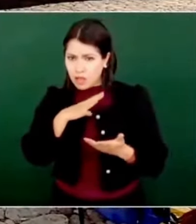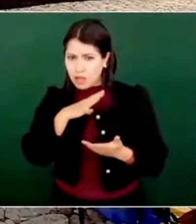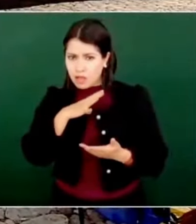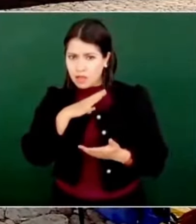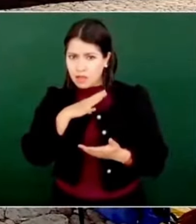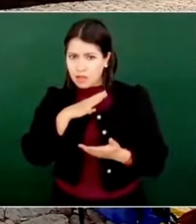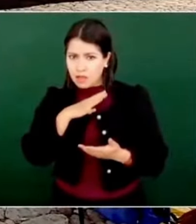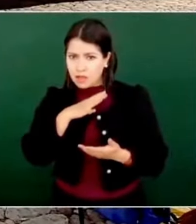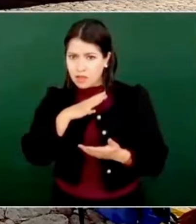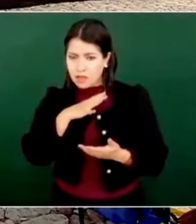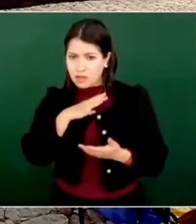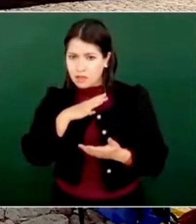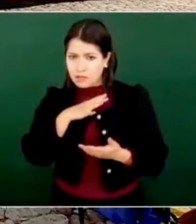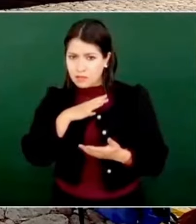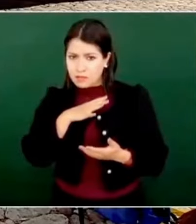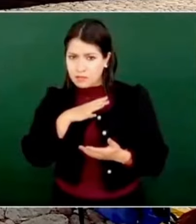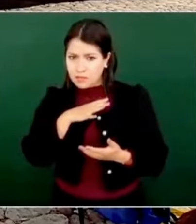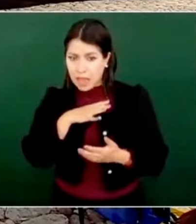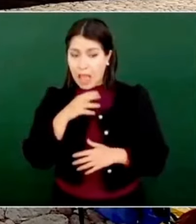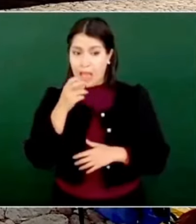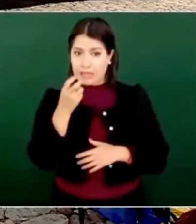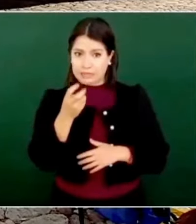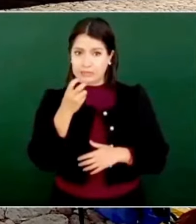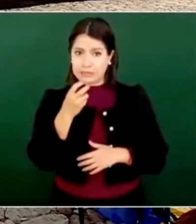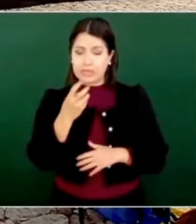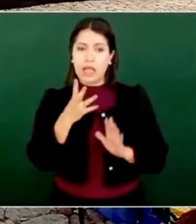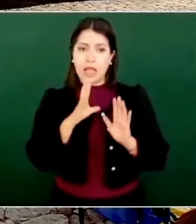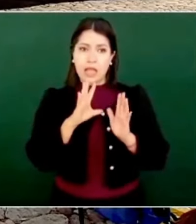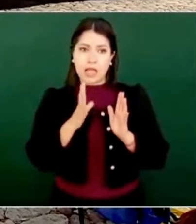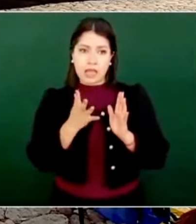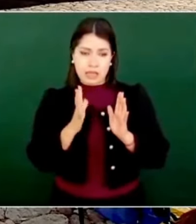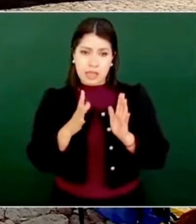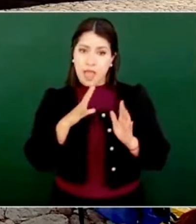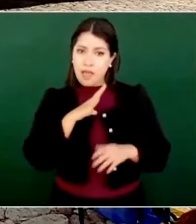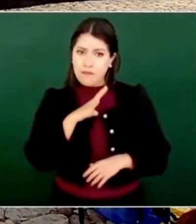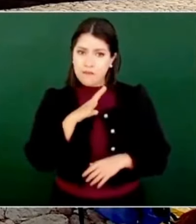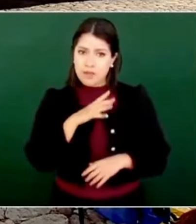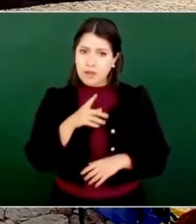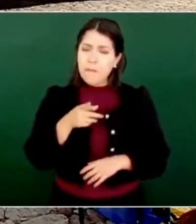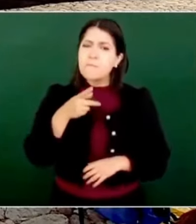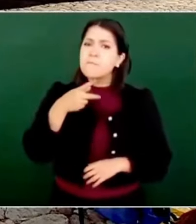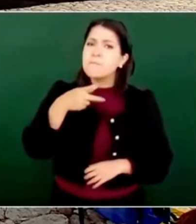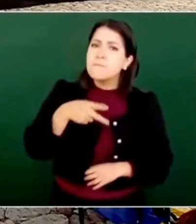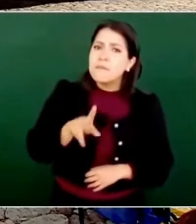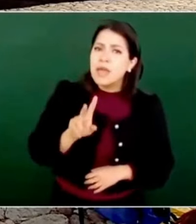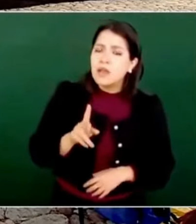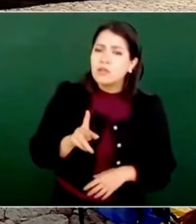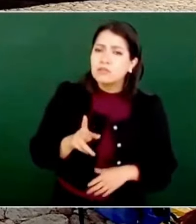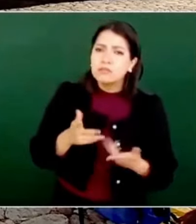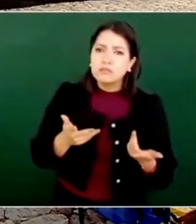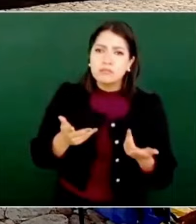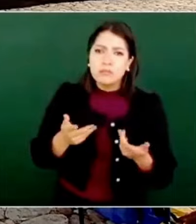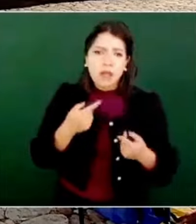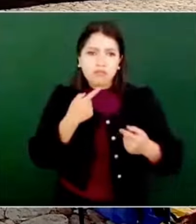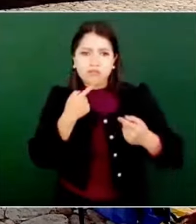Sí y ya aparece pero se ponen de acuerdo